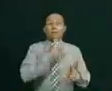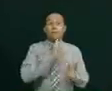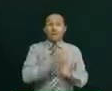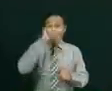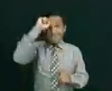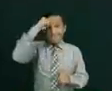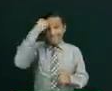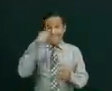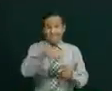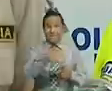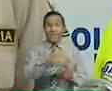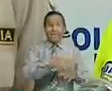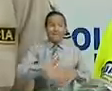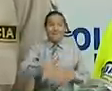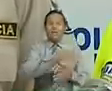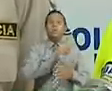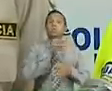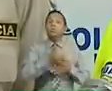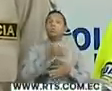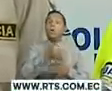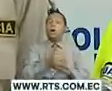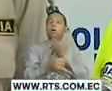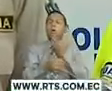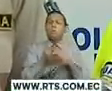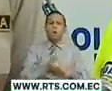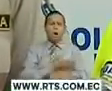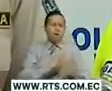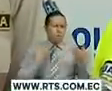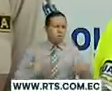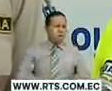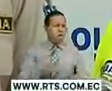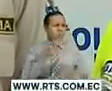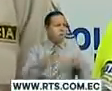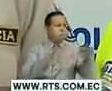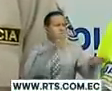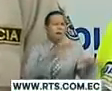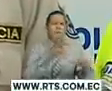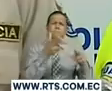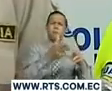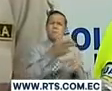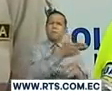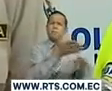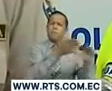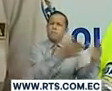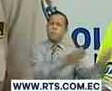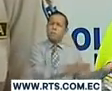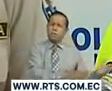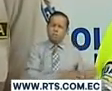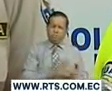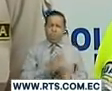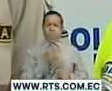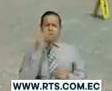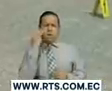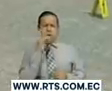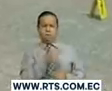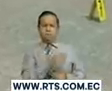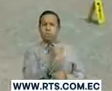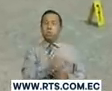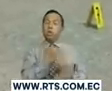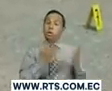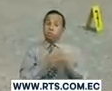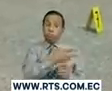mucha inmediatez por las muertes violentas que se han suscitado en este distrito. Y este operativo importante que realiza la Dirección General de